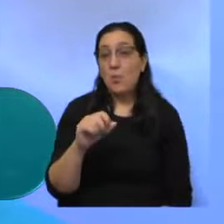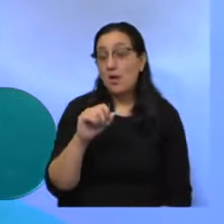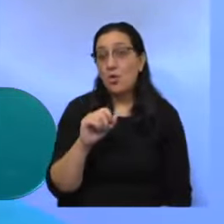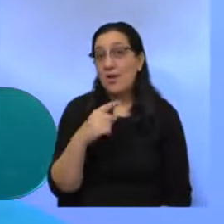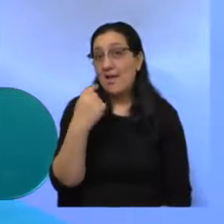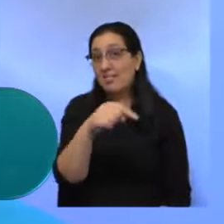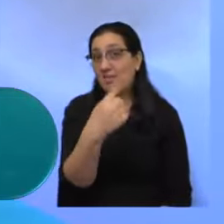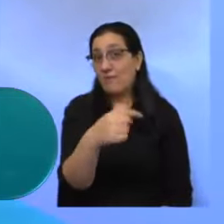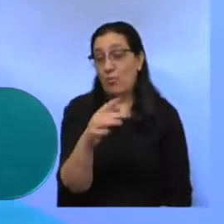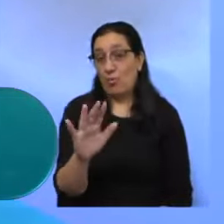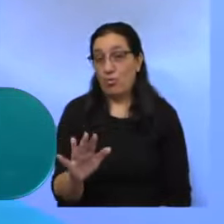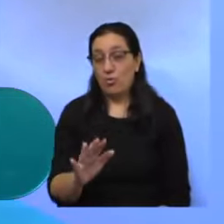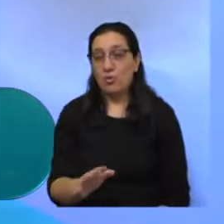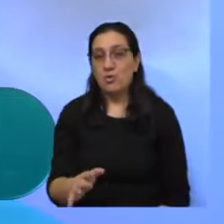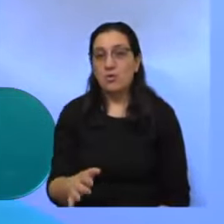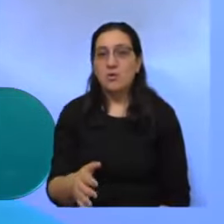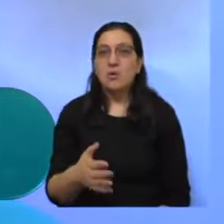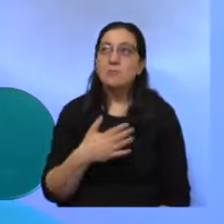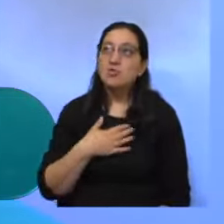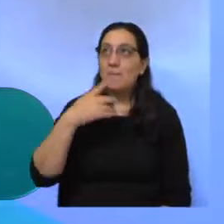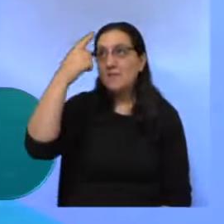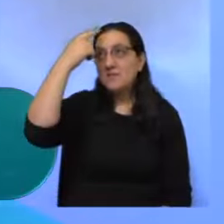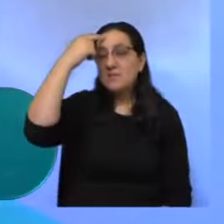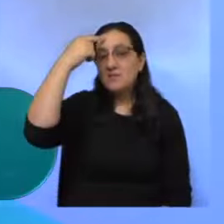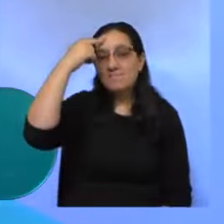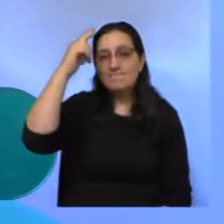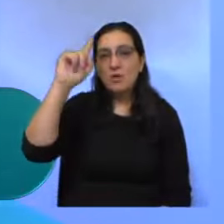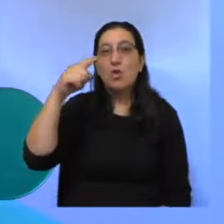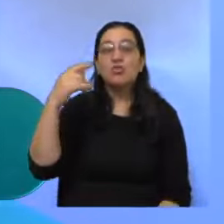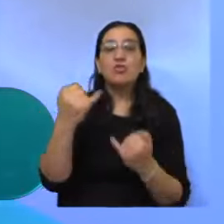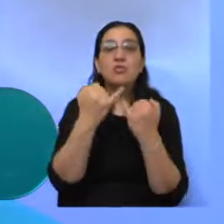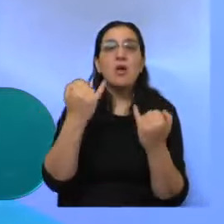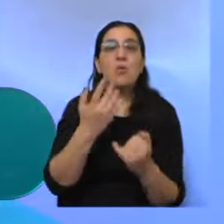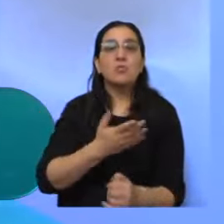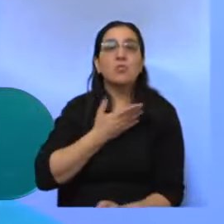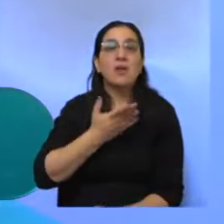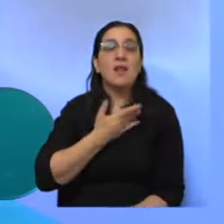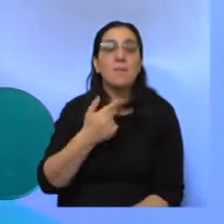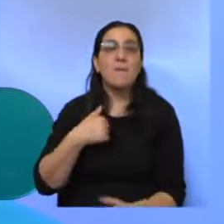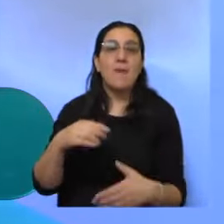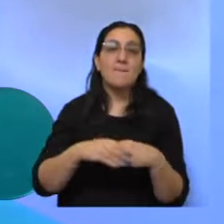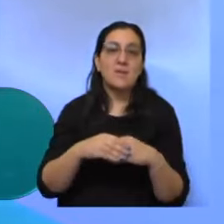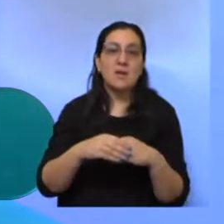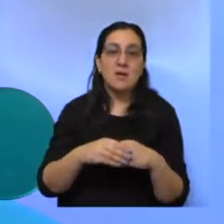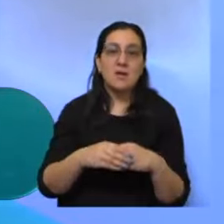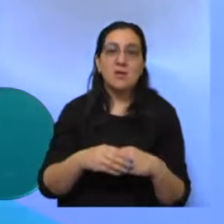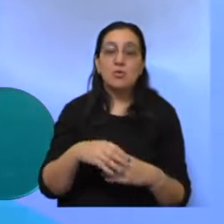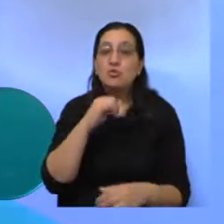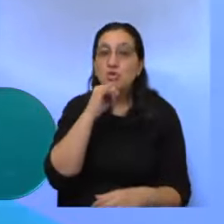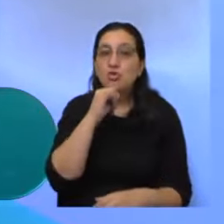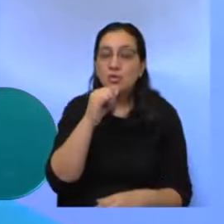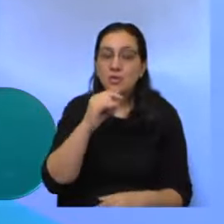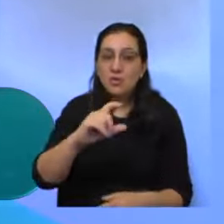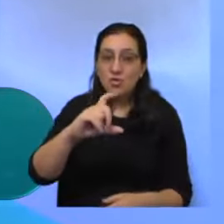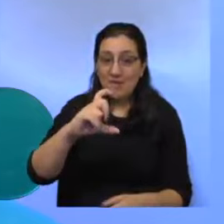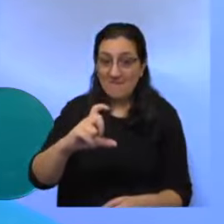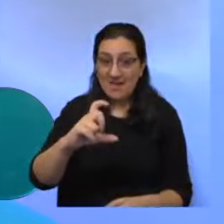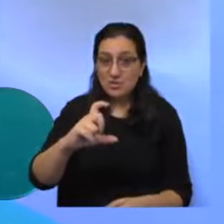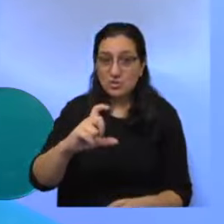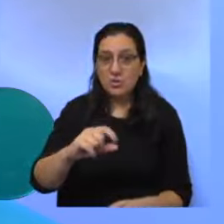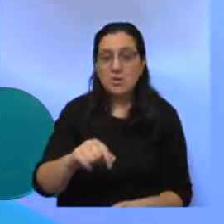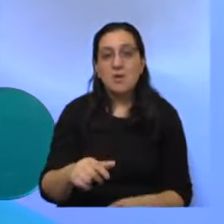en que soy fatal y bueno, mira, el otro día tuve un reclamo de uno de mis amigos que dijo que cuando yo conté lo del fondito del vaso, sí, que